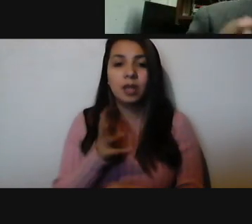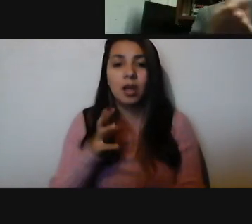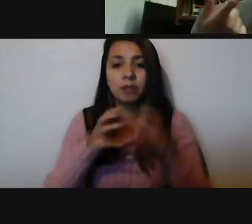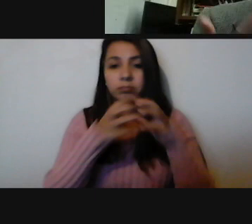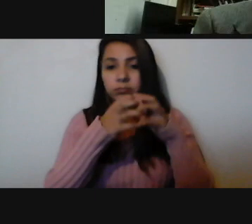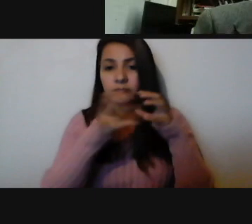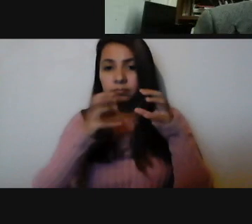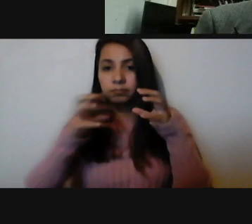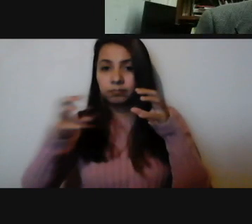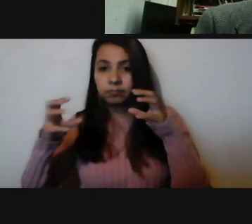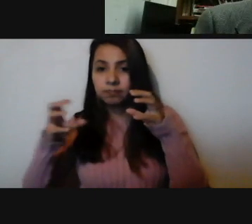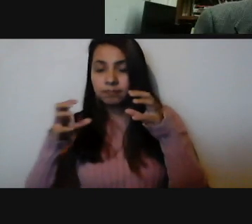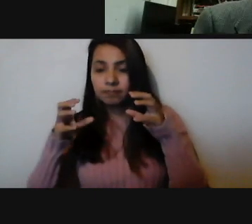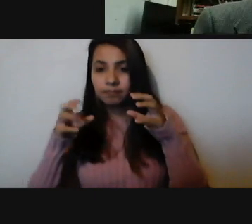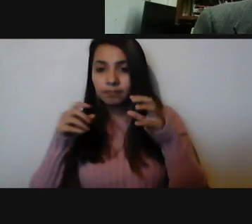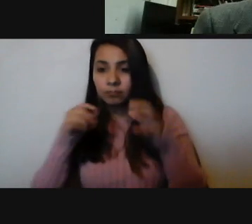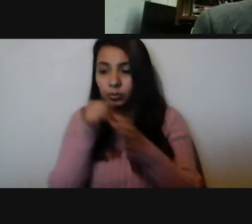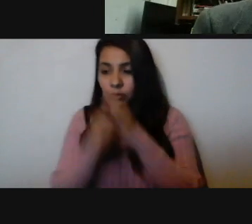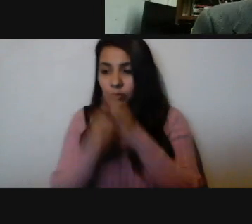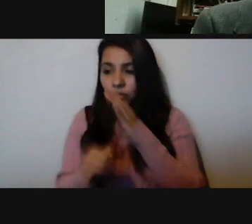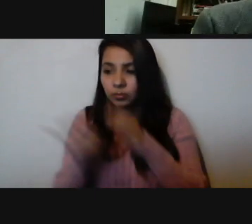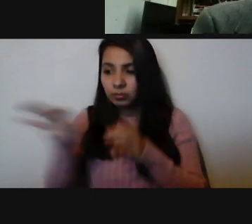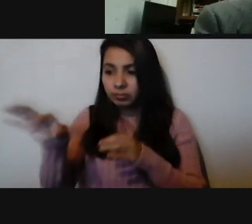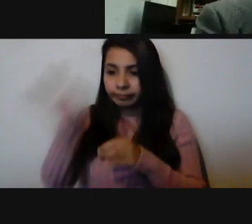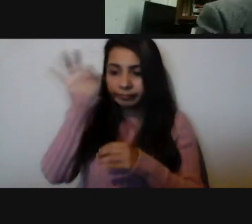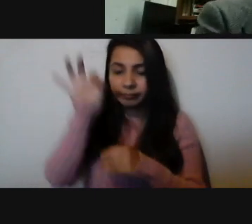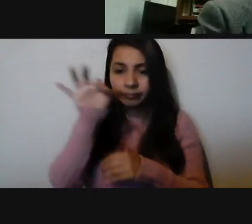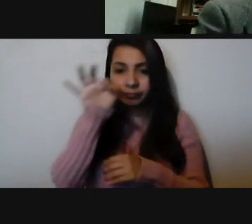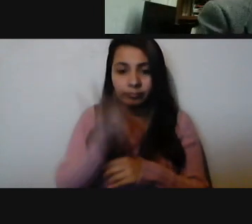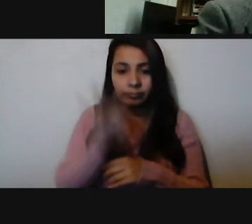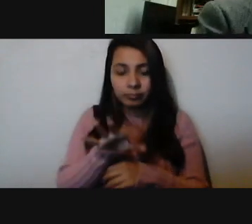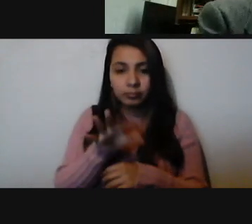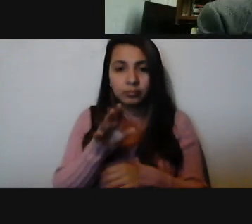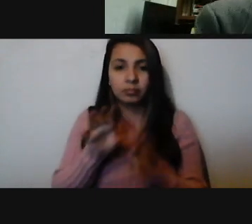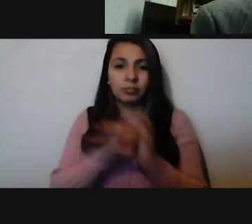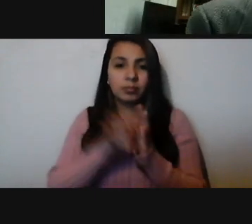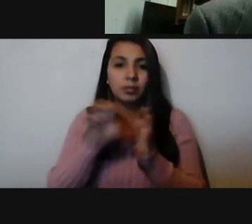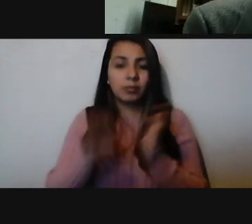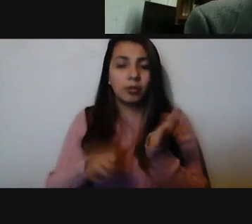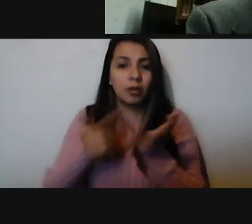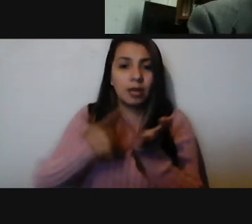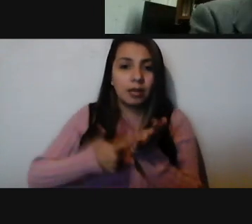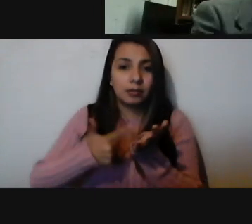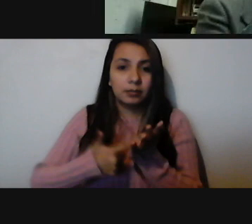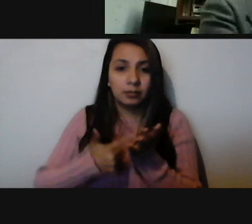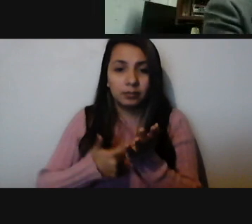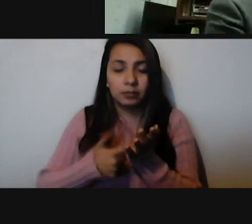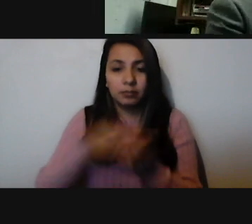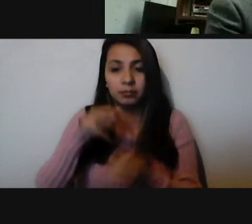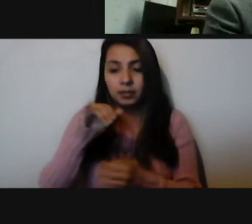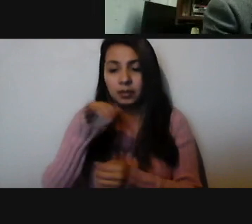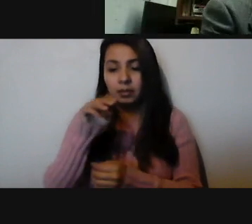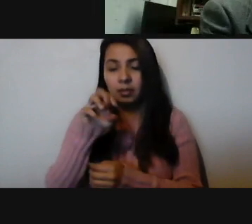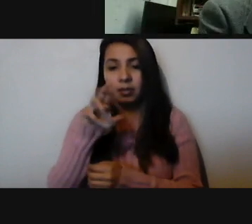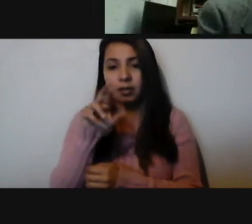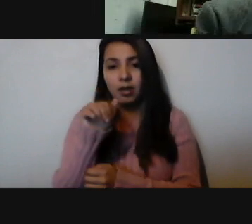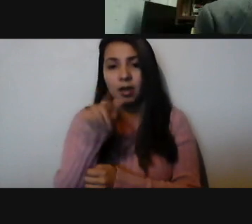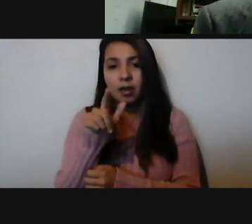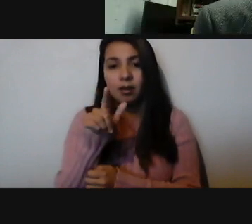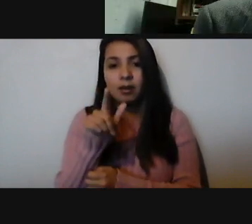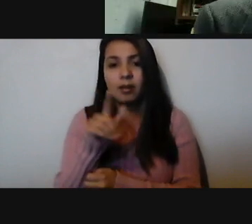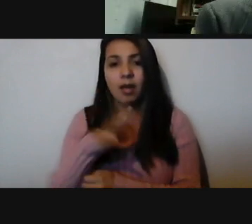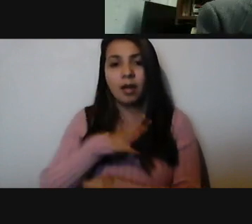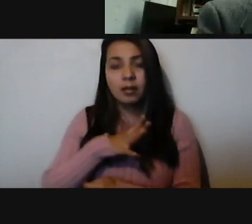metodológico, pero él ya utiliza compuestos orgánicos relativamente complejos para hacer sus investigaciones, por